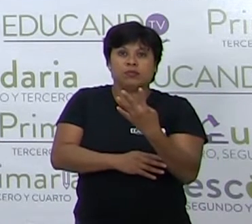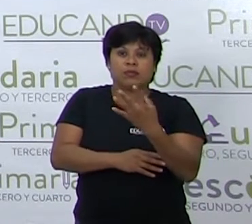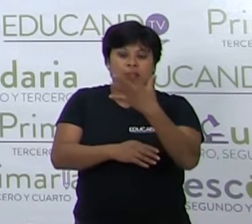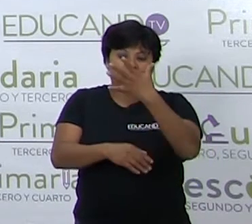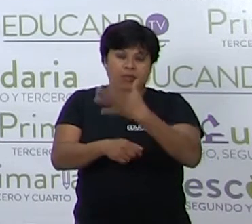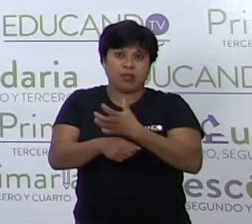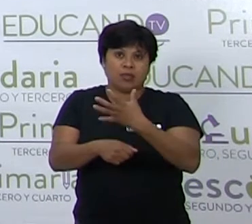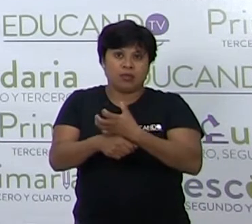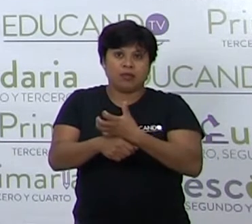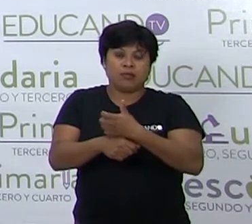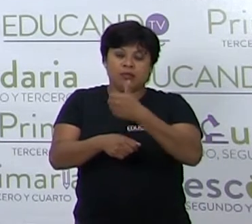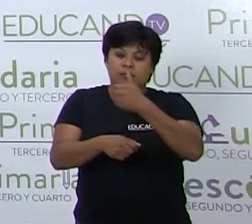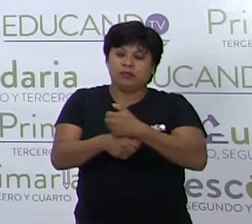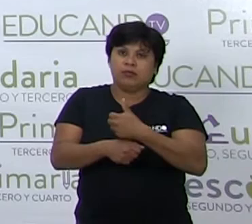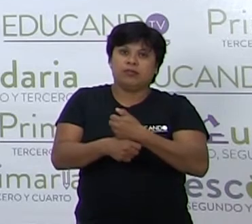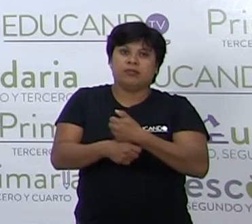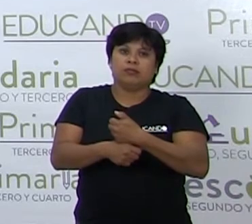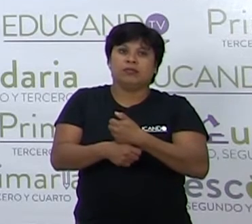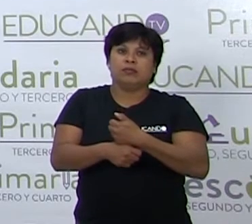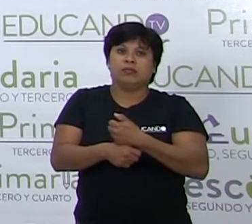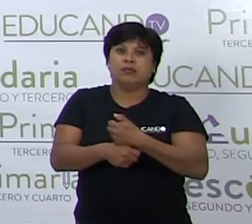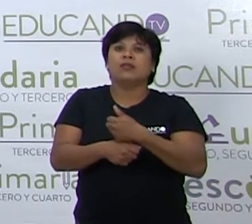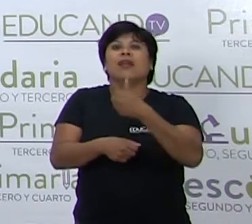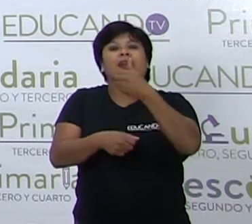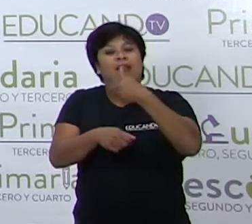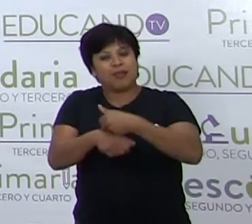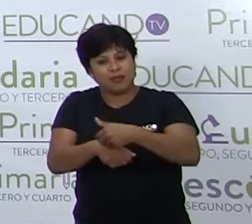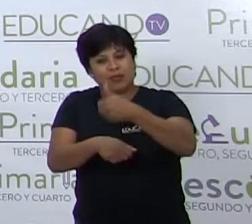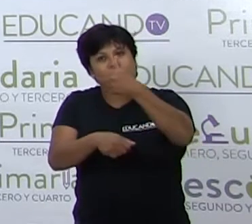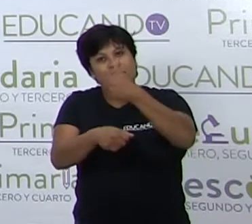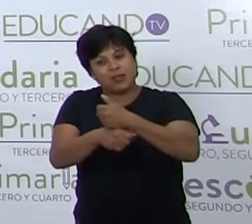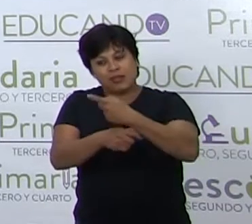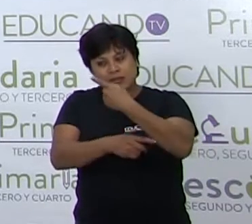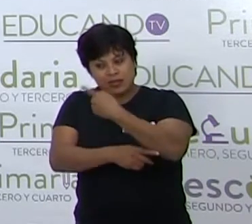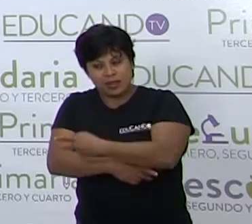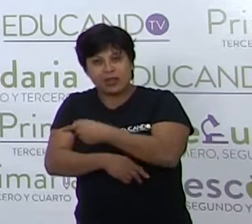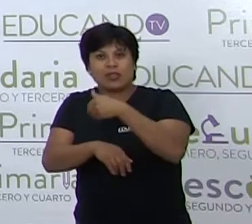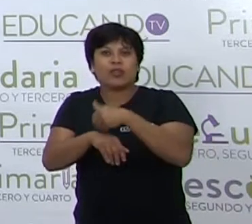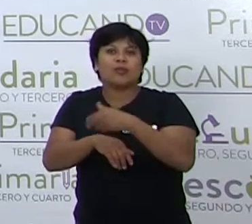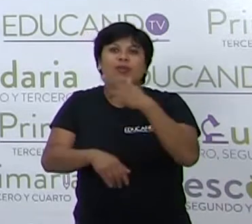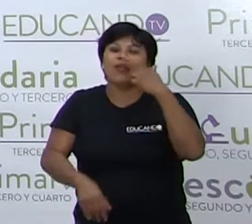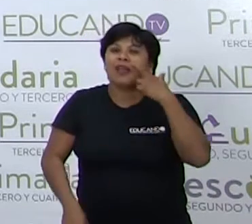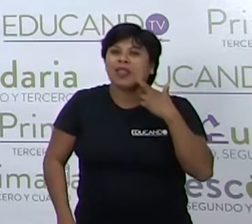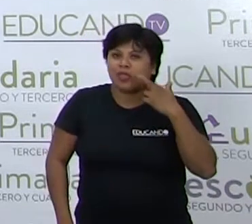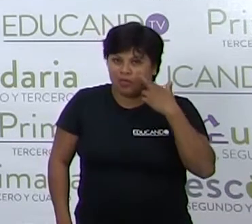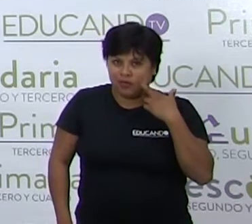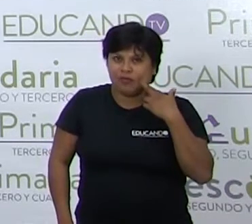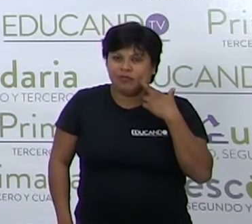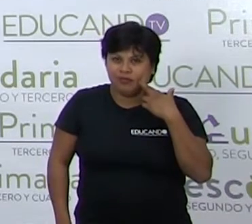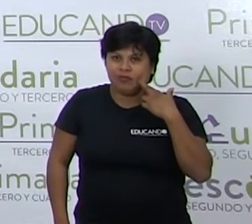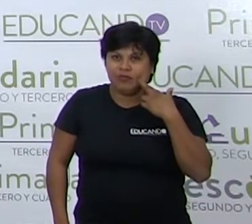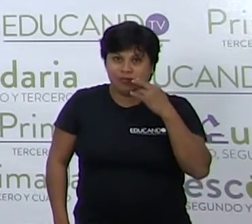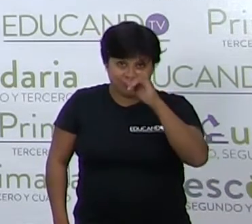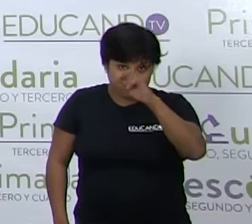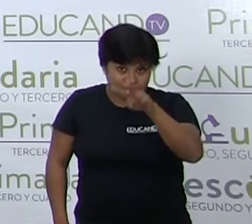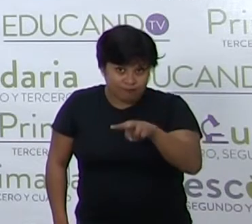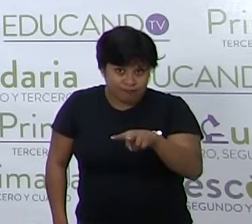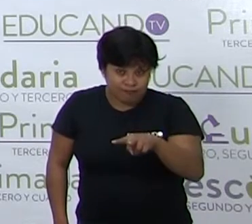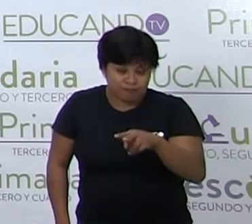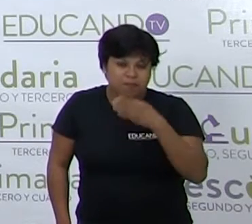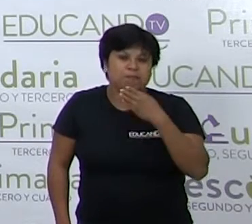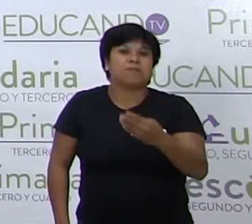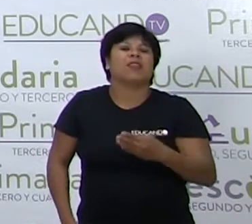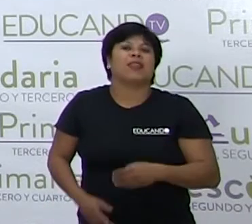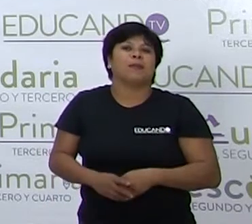quinta, sexta. Entonces, el ratón estaría en la sexta posición, ¿verdad? Muy